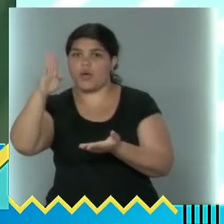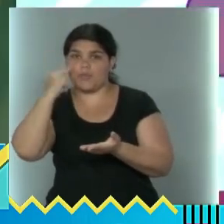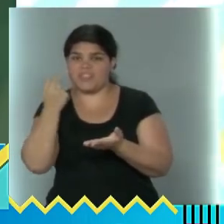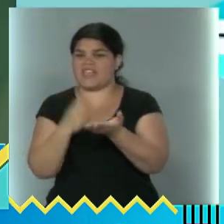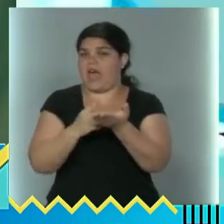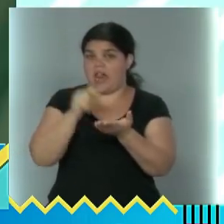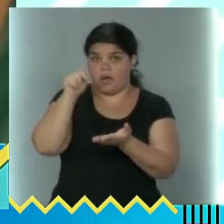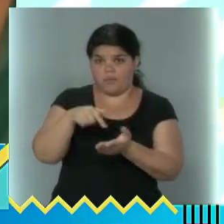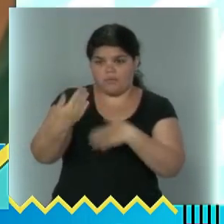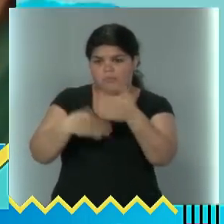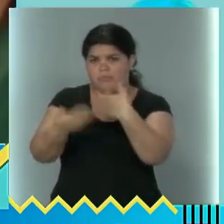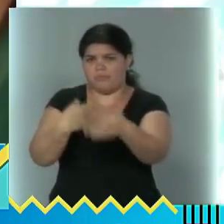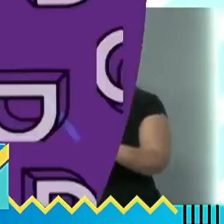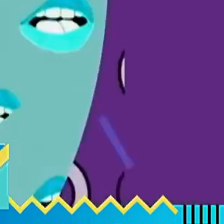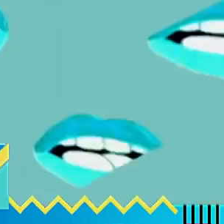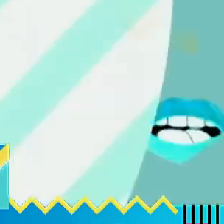bastante